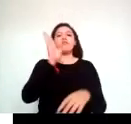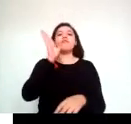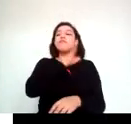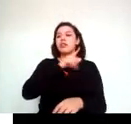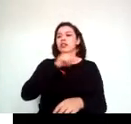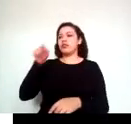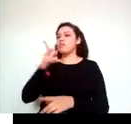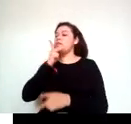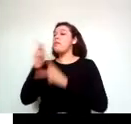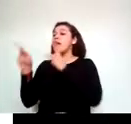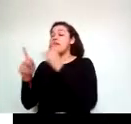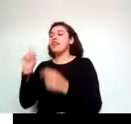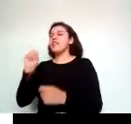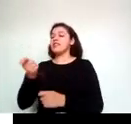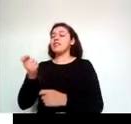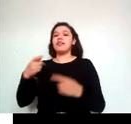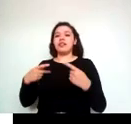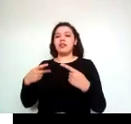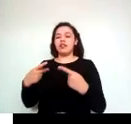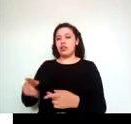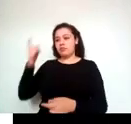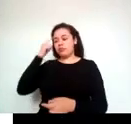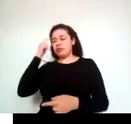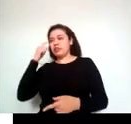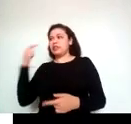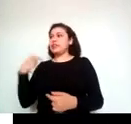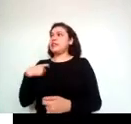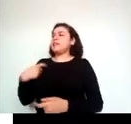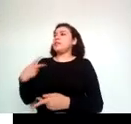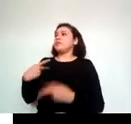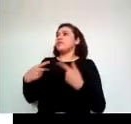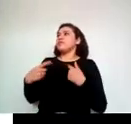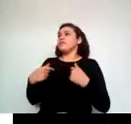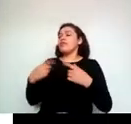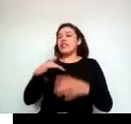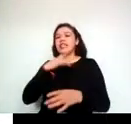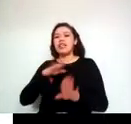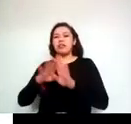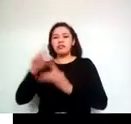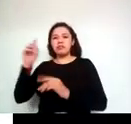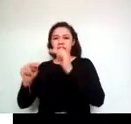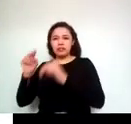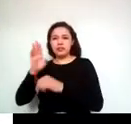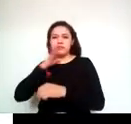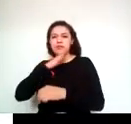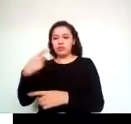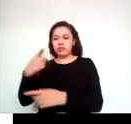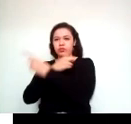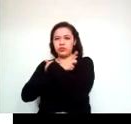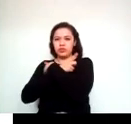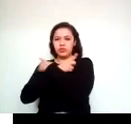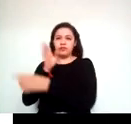psicológico son aquellos actos que dañan la estabilidad psicológica de los trabajadores o de los colaboradores. Daña su dignidad y su integridad.